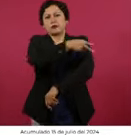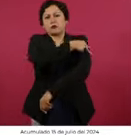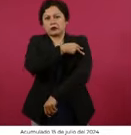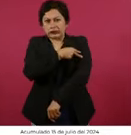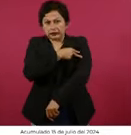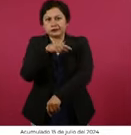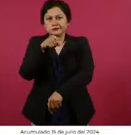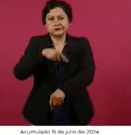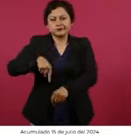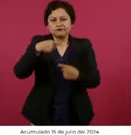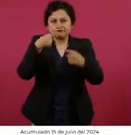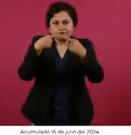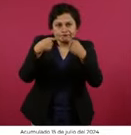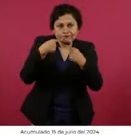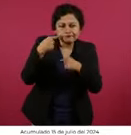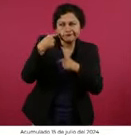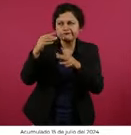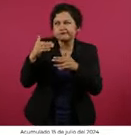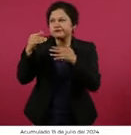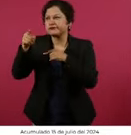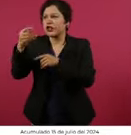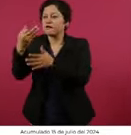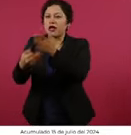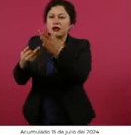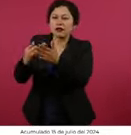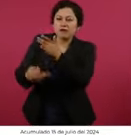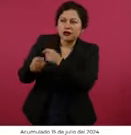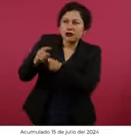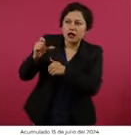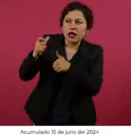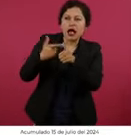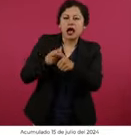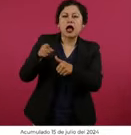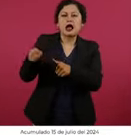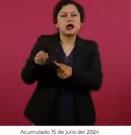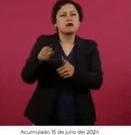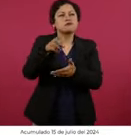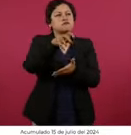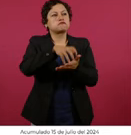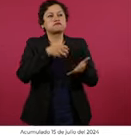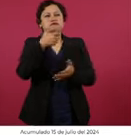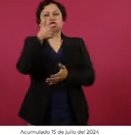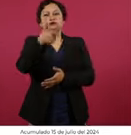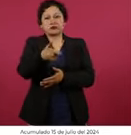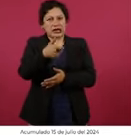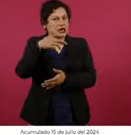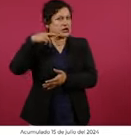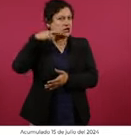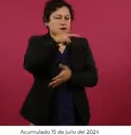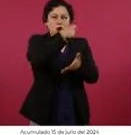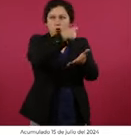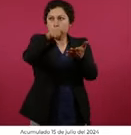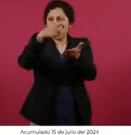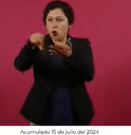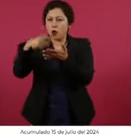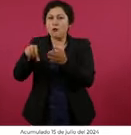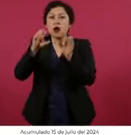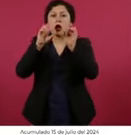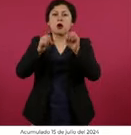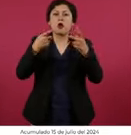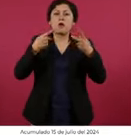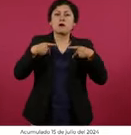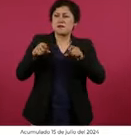las necesidades, participar en la compra inmediata de materiales de construcción, en la contratación de trabajadores para empezar los trabajos